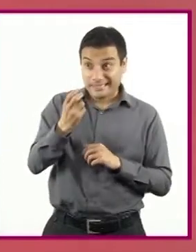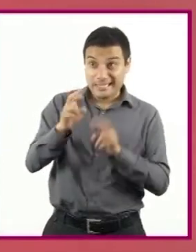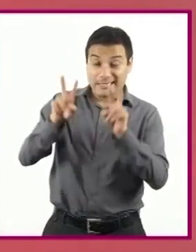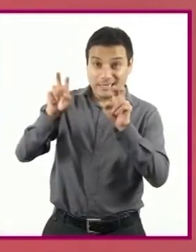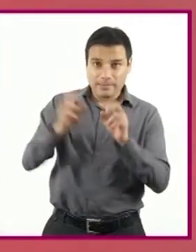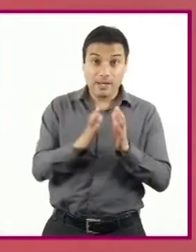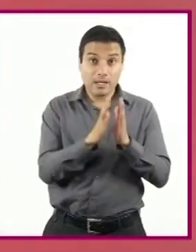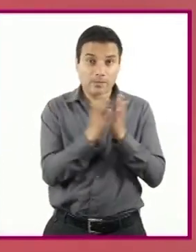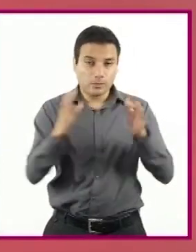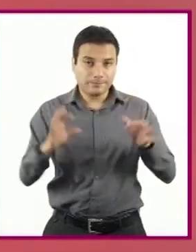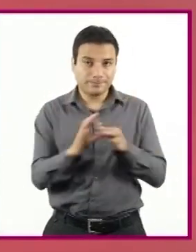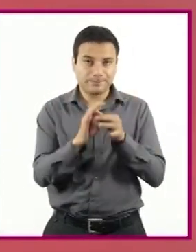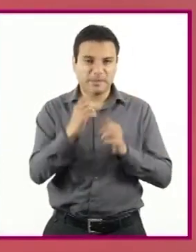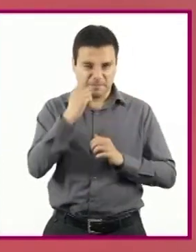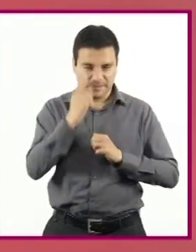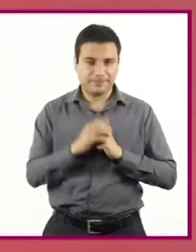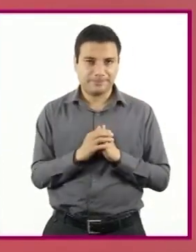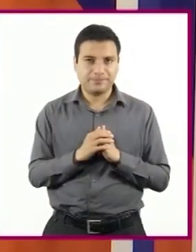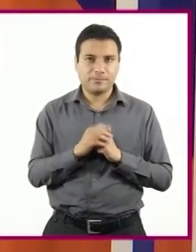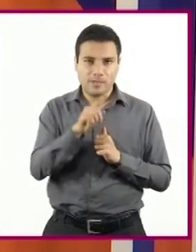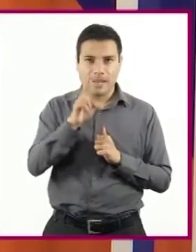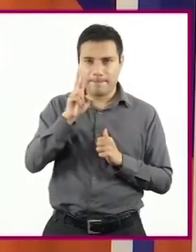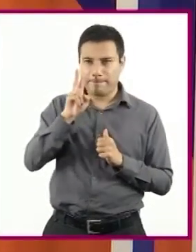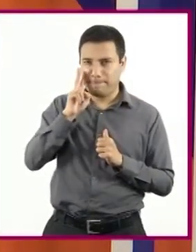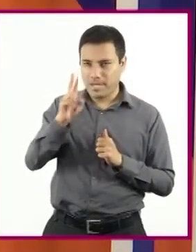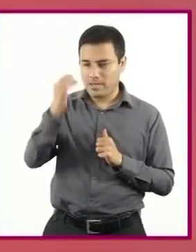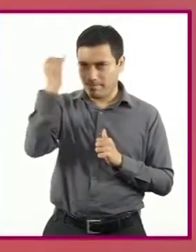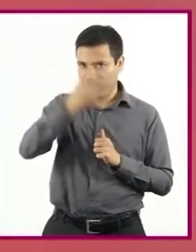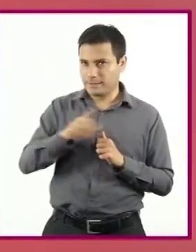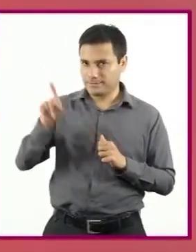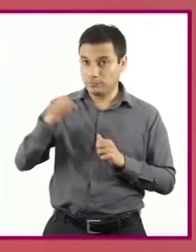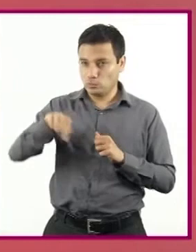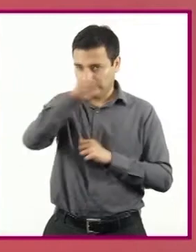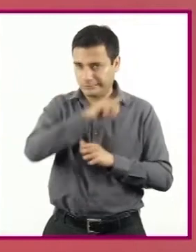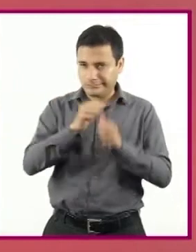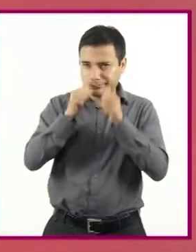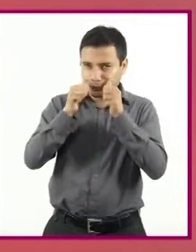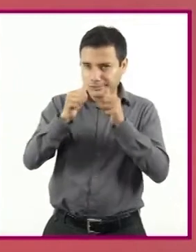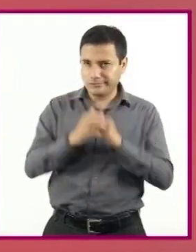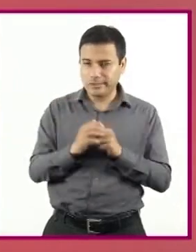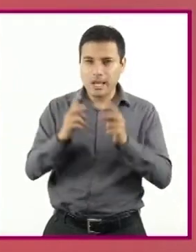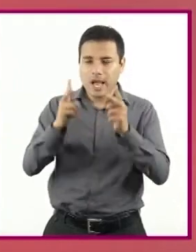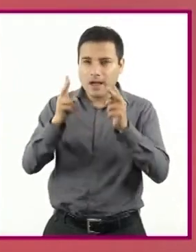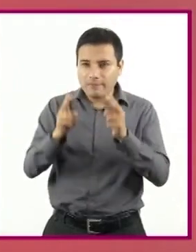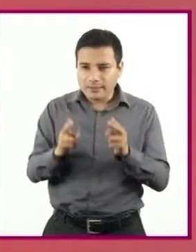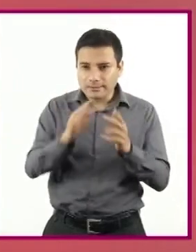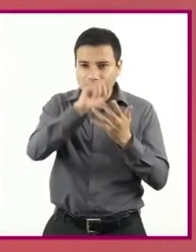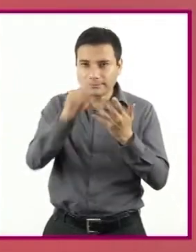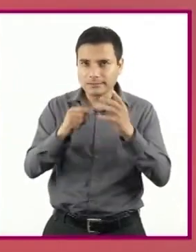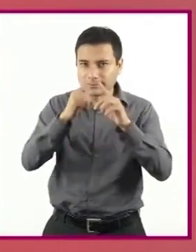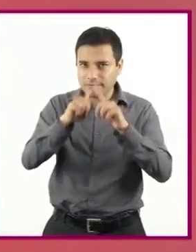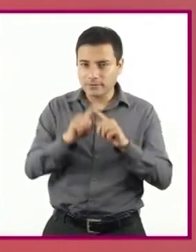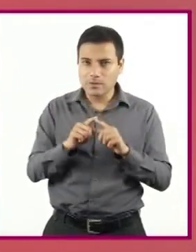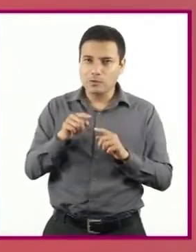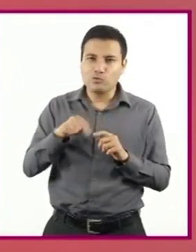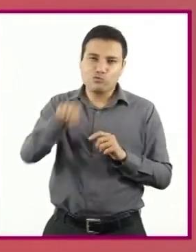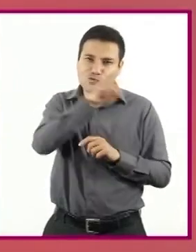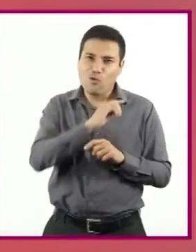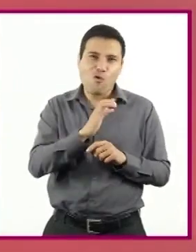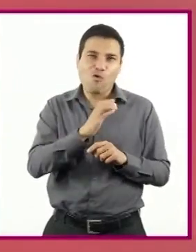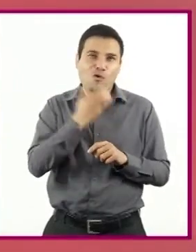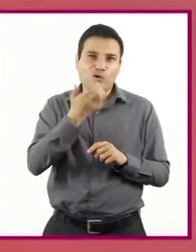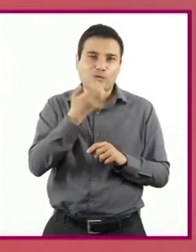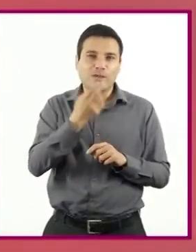me gustaría que me ayuden desde casa a observar las siguientes imágenes. Pongan mucha atención en las frases, pues muchas veces las ocupamos y no